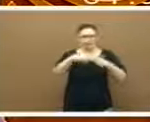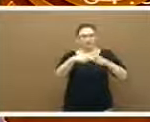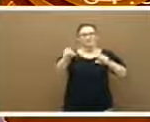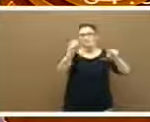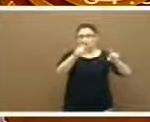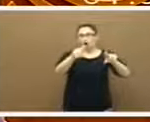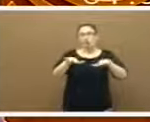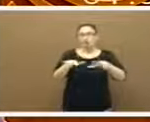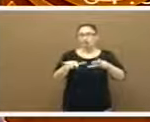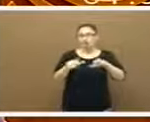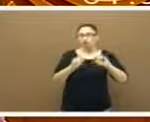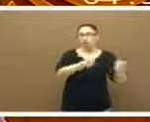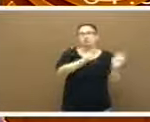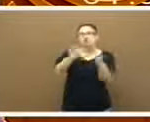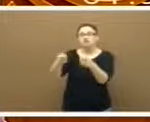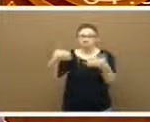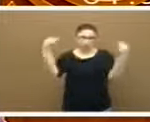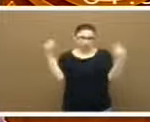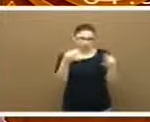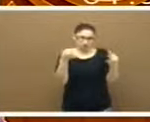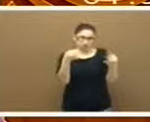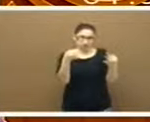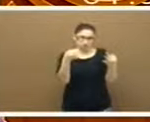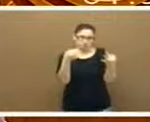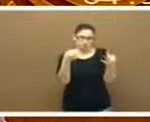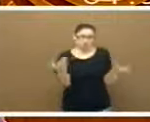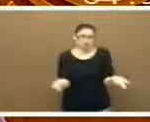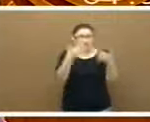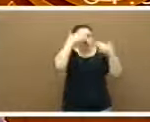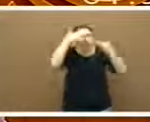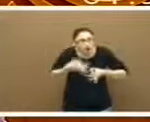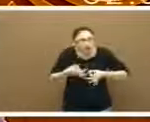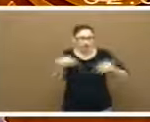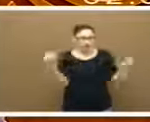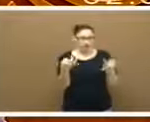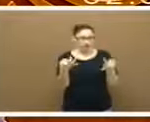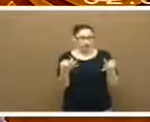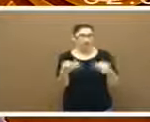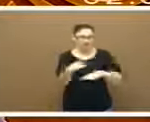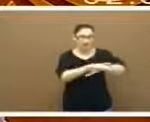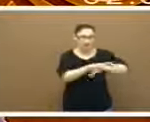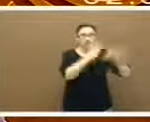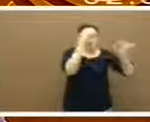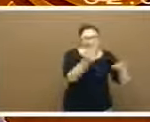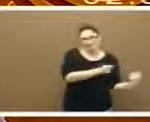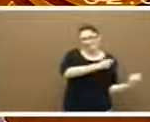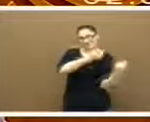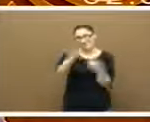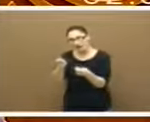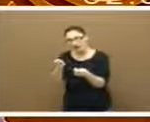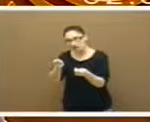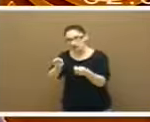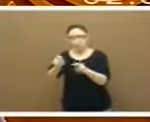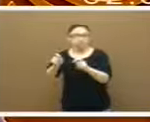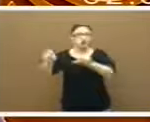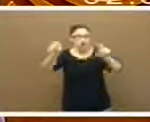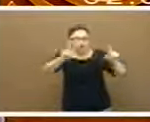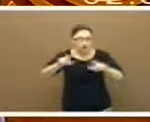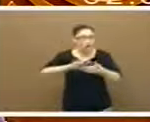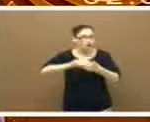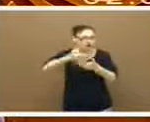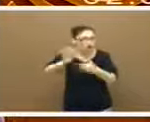para poder ejercitar, y lo lógico sería que la Administración le diera o bien el equipo o bien la cantidad correspondiente para